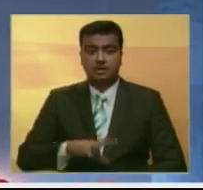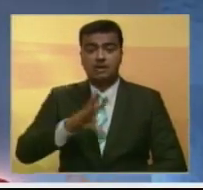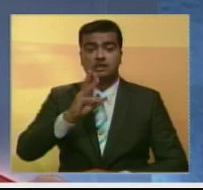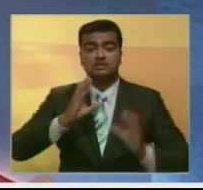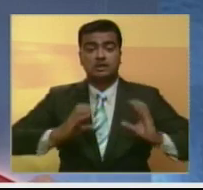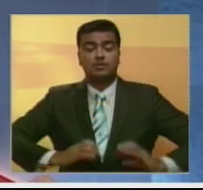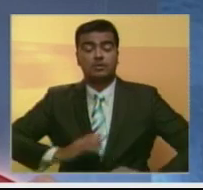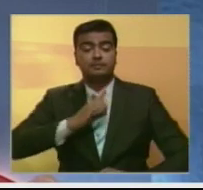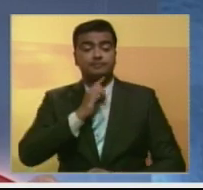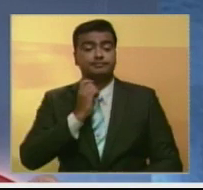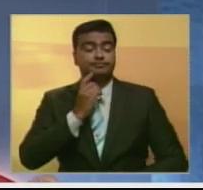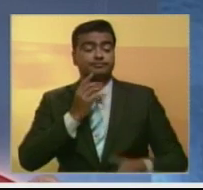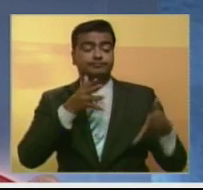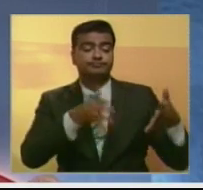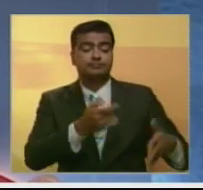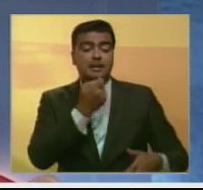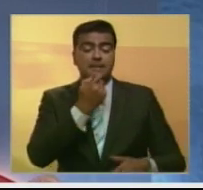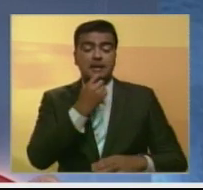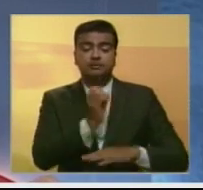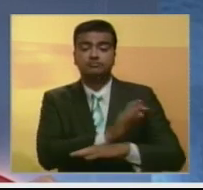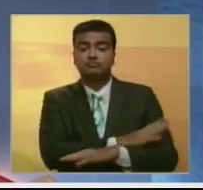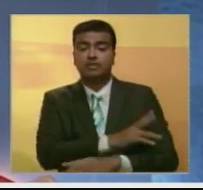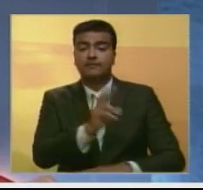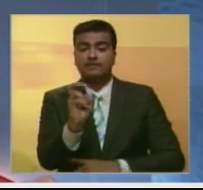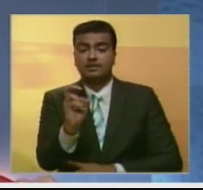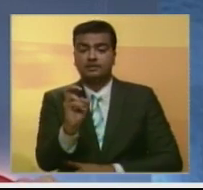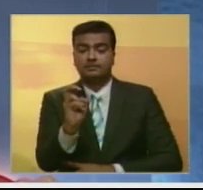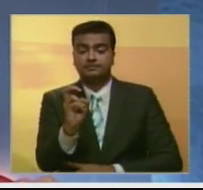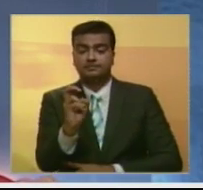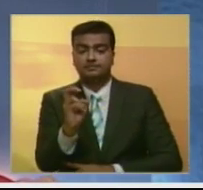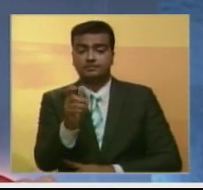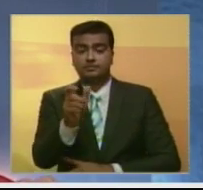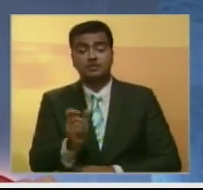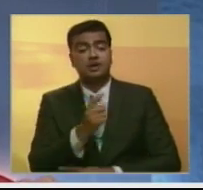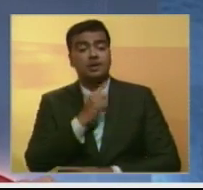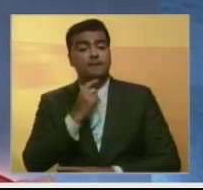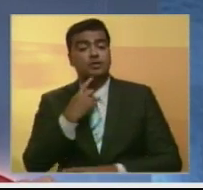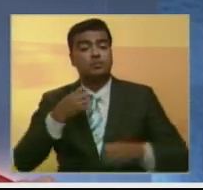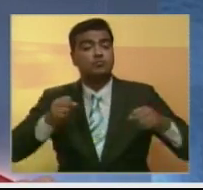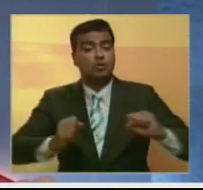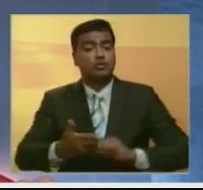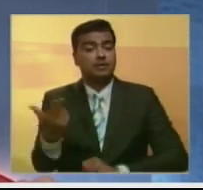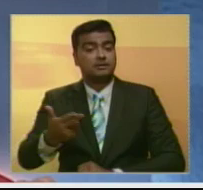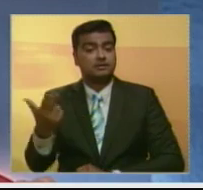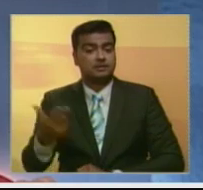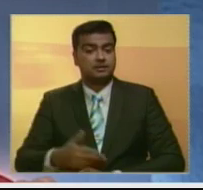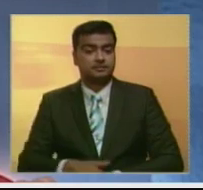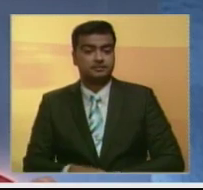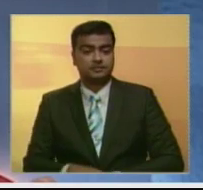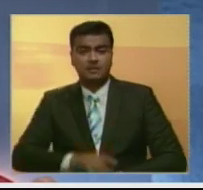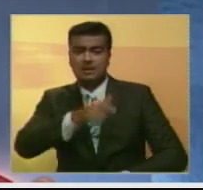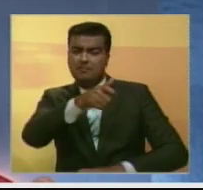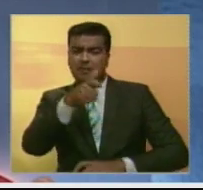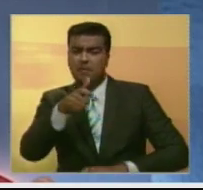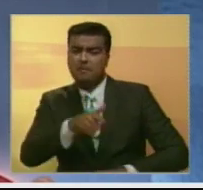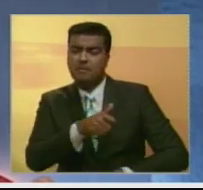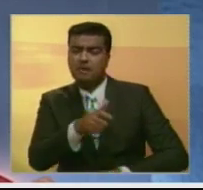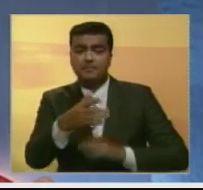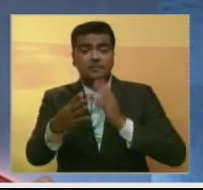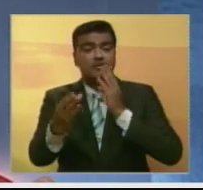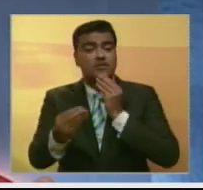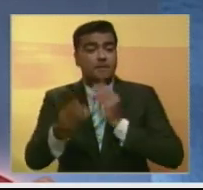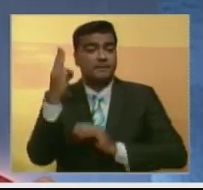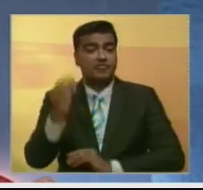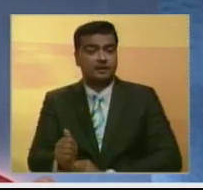cadáveres han ingresado a la morgue de Bellomonte este viernes. Uno de los casos fue el asesinato de un mototaxista a quien le dispararon tras una discusión en